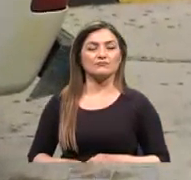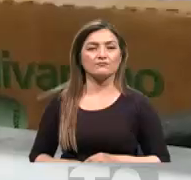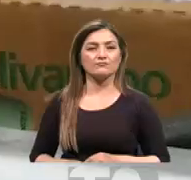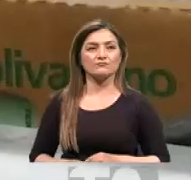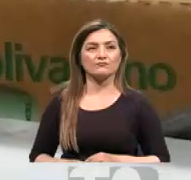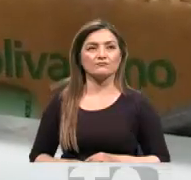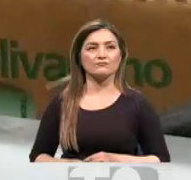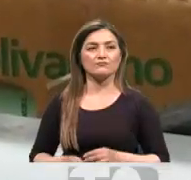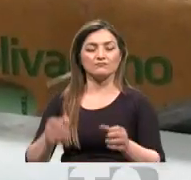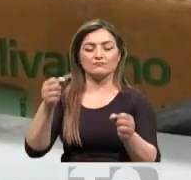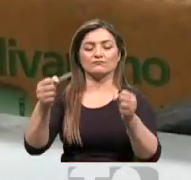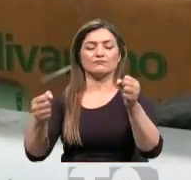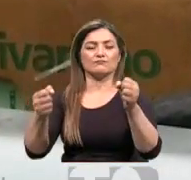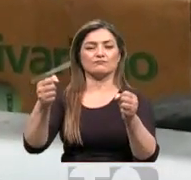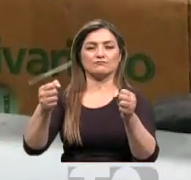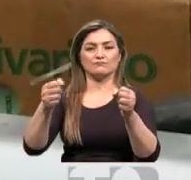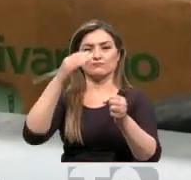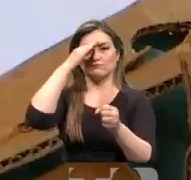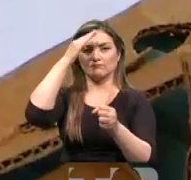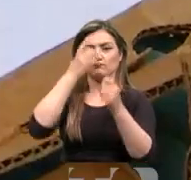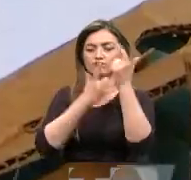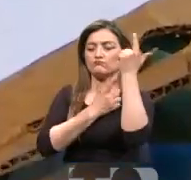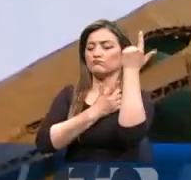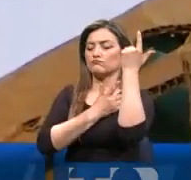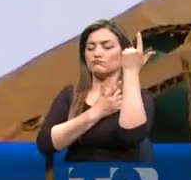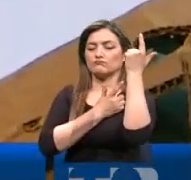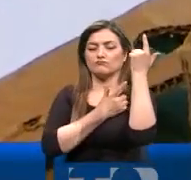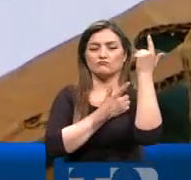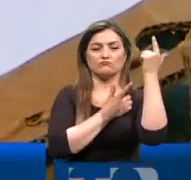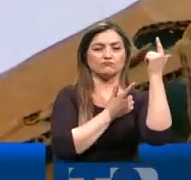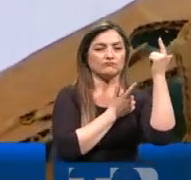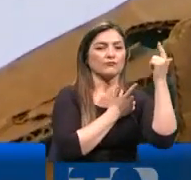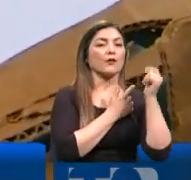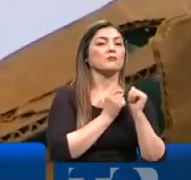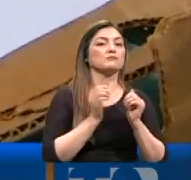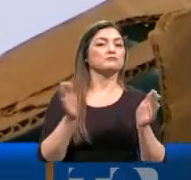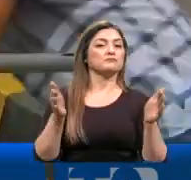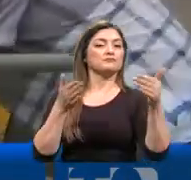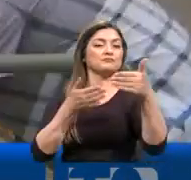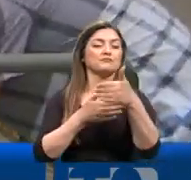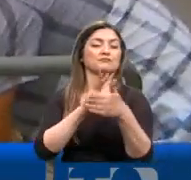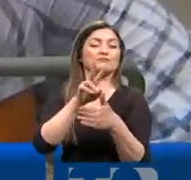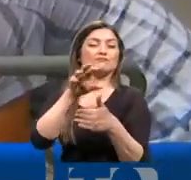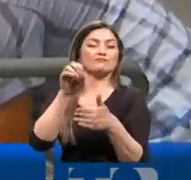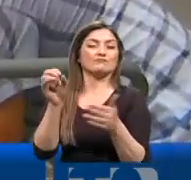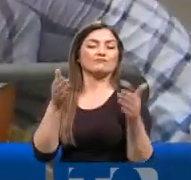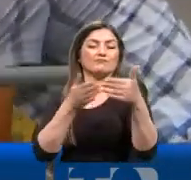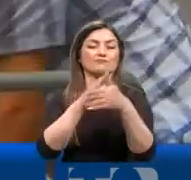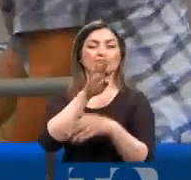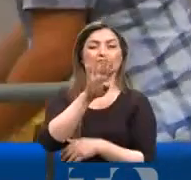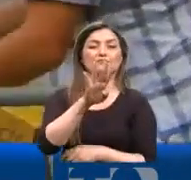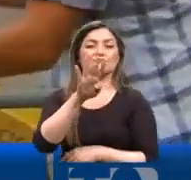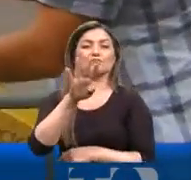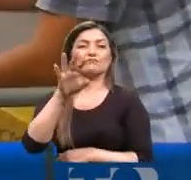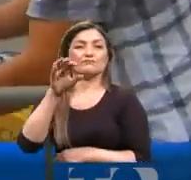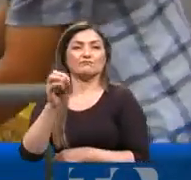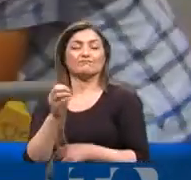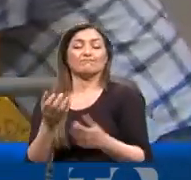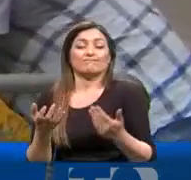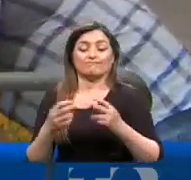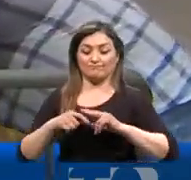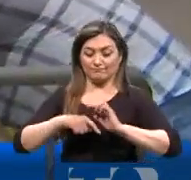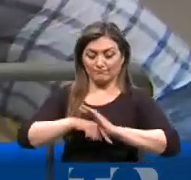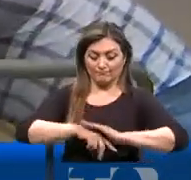el balde de esta camioneta y con custodia policial. Así llegaron en una veintena de cajas de cartón los 440 cuerpos que forman parte